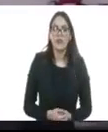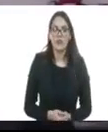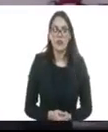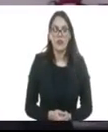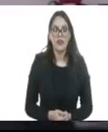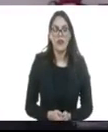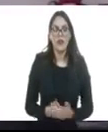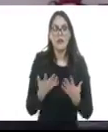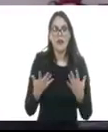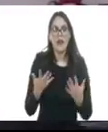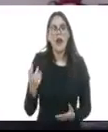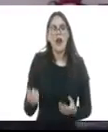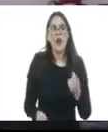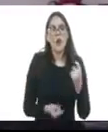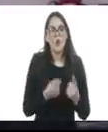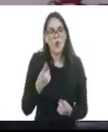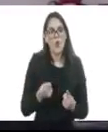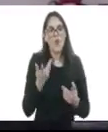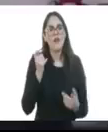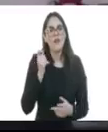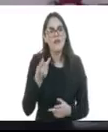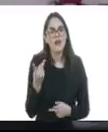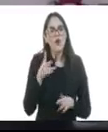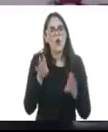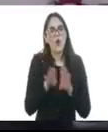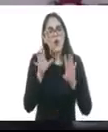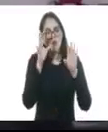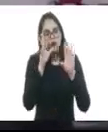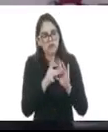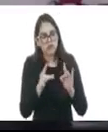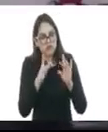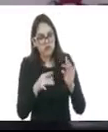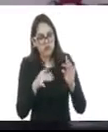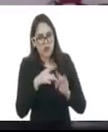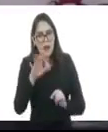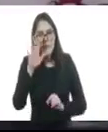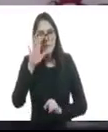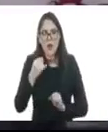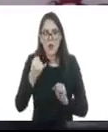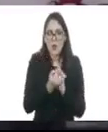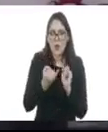estos dejos de recursos narrativos, ¿no? Que dejan,